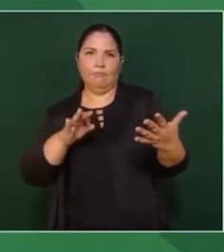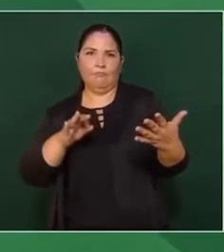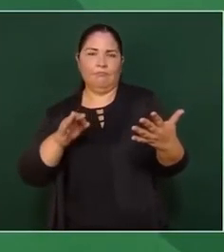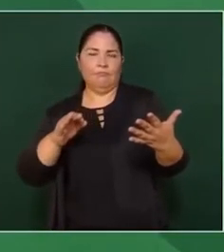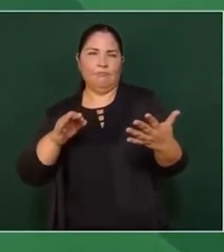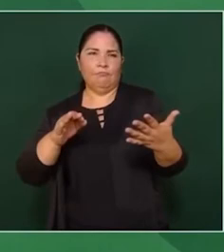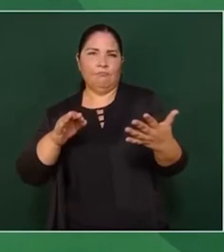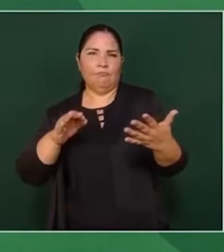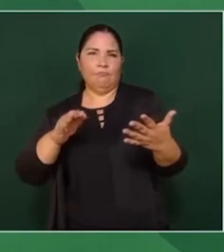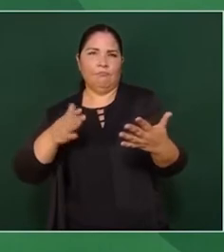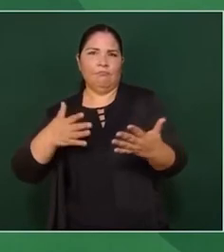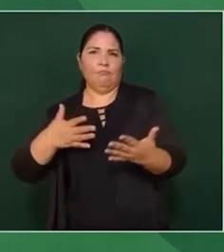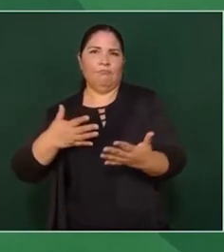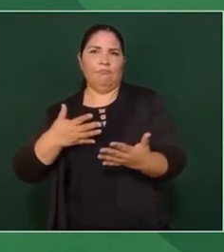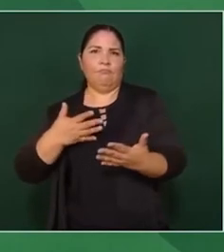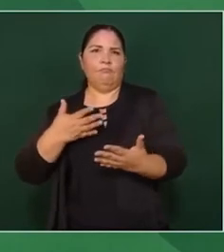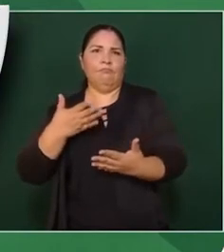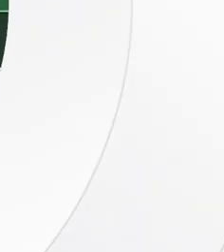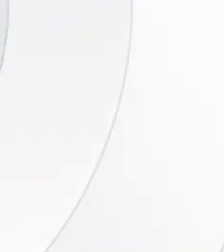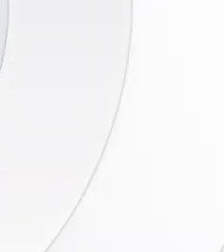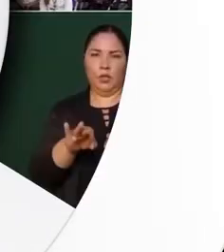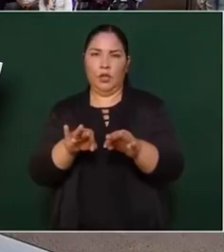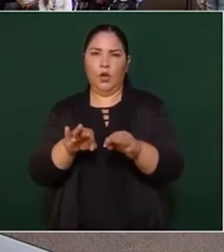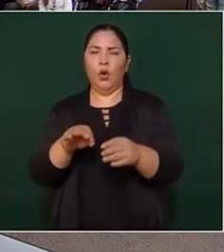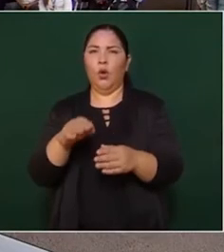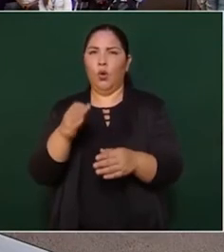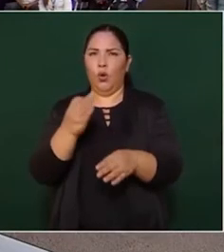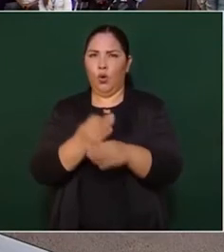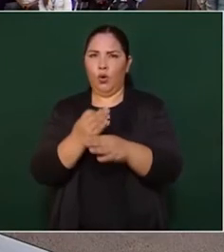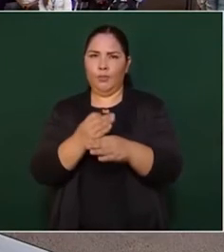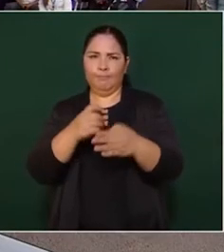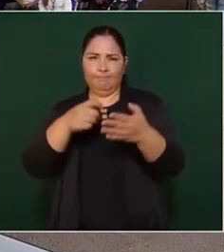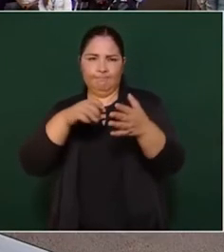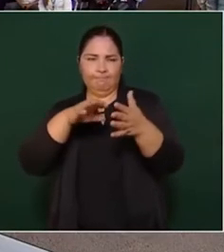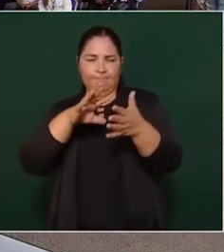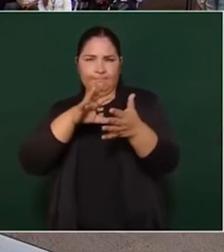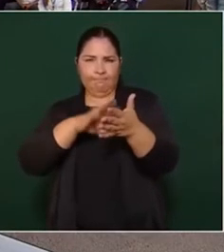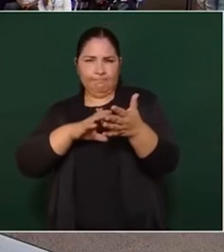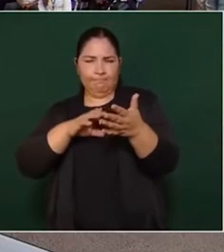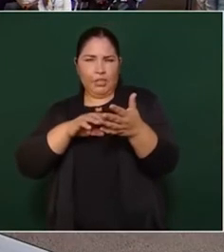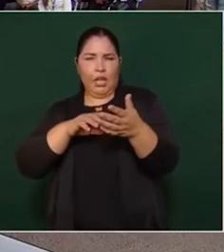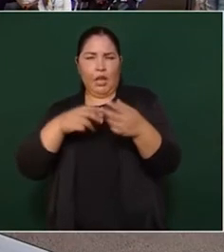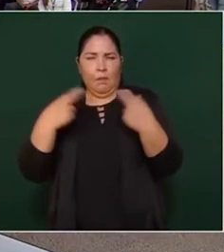a terminar de dar resultados. Hacer un ajuste en el caso de los maestros,